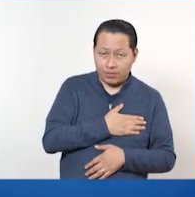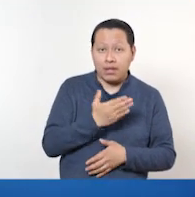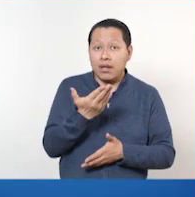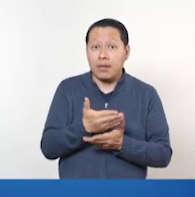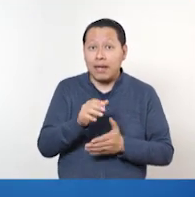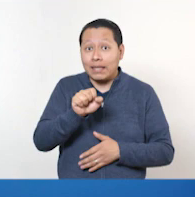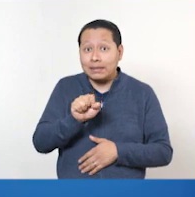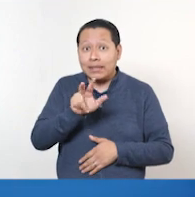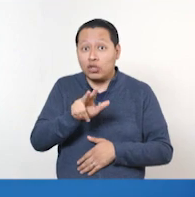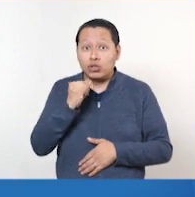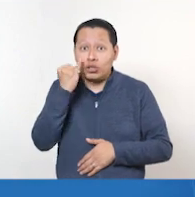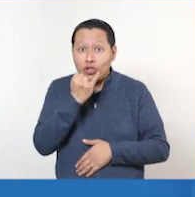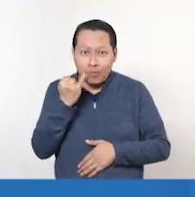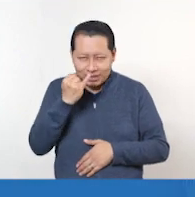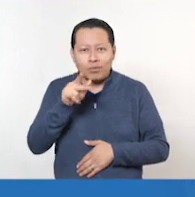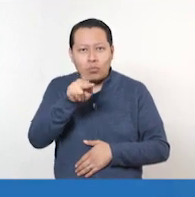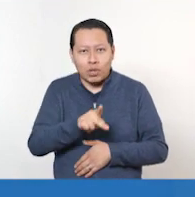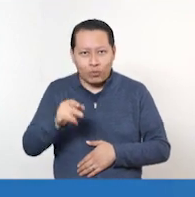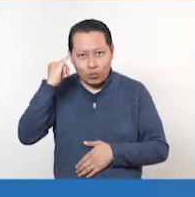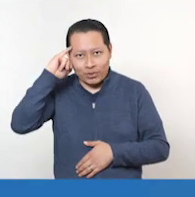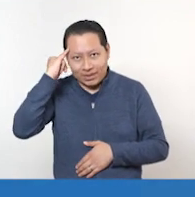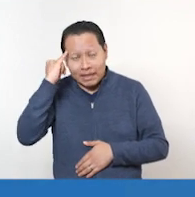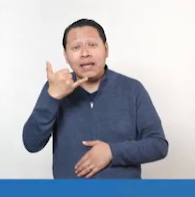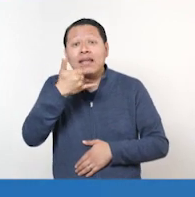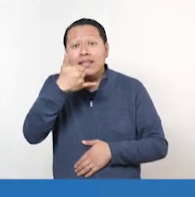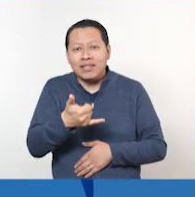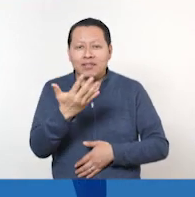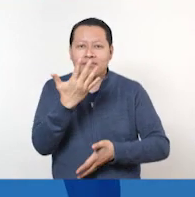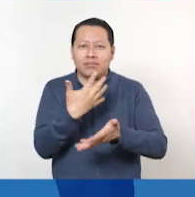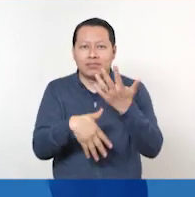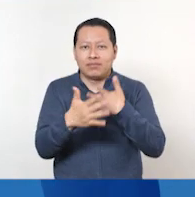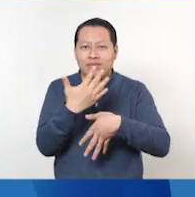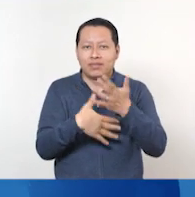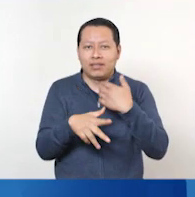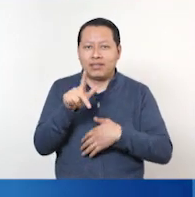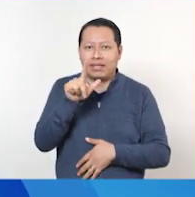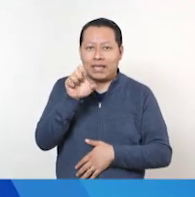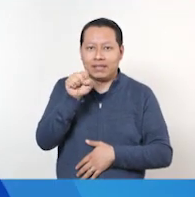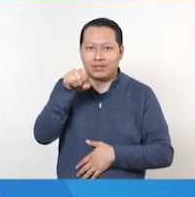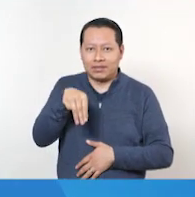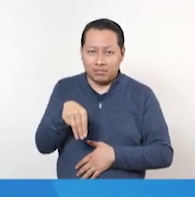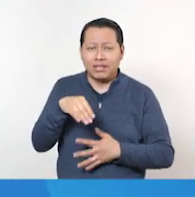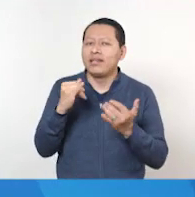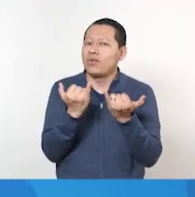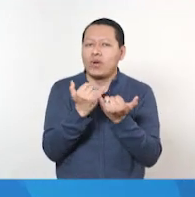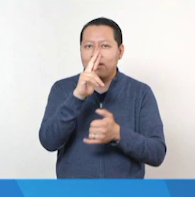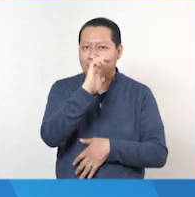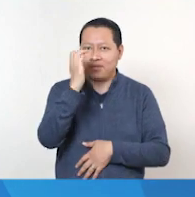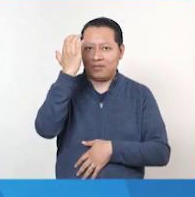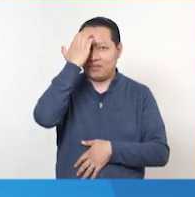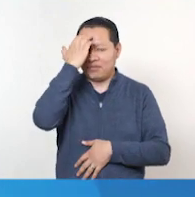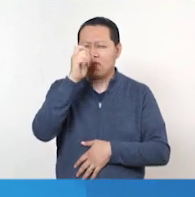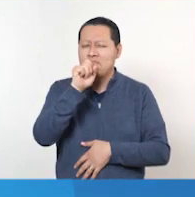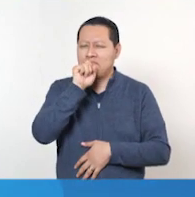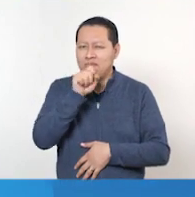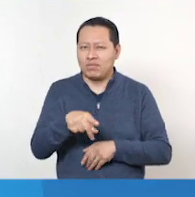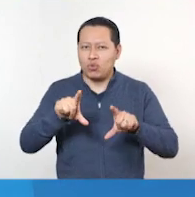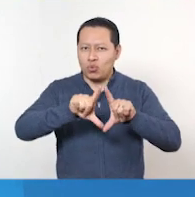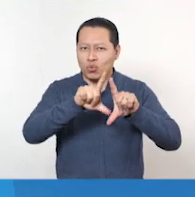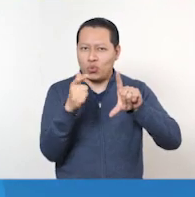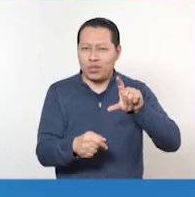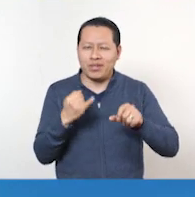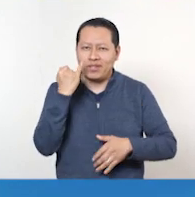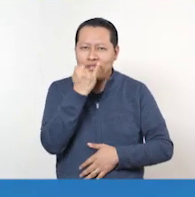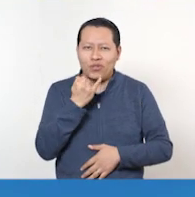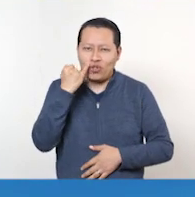y 68 lenguas de los pueblos indígenas, además de contar también con la lengua de señas mexicanas, que también es reconocida como